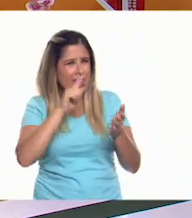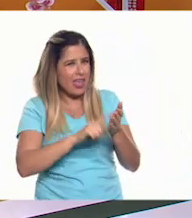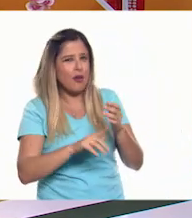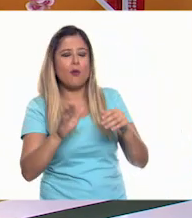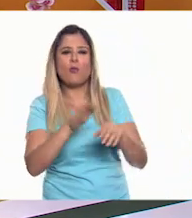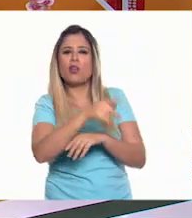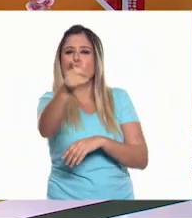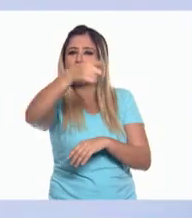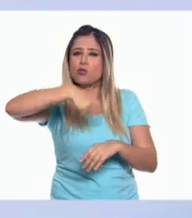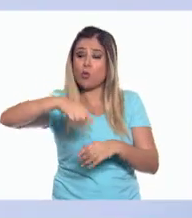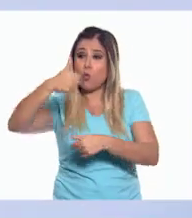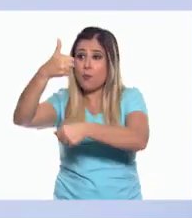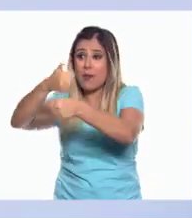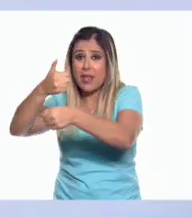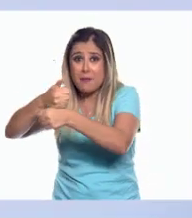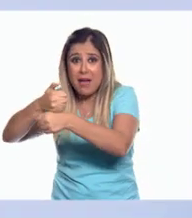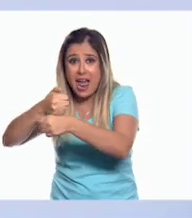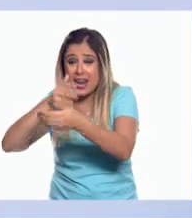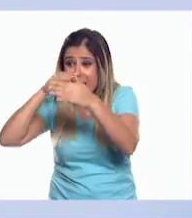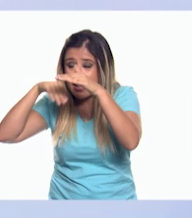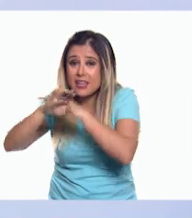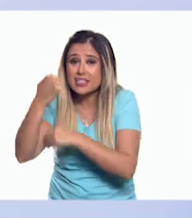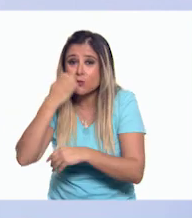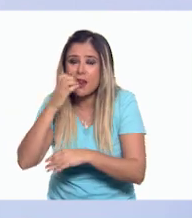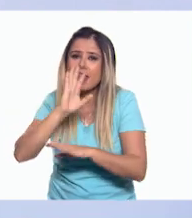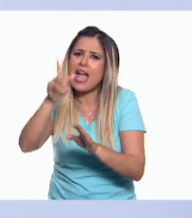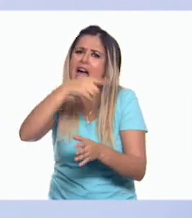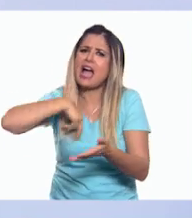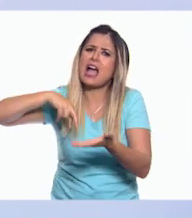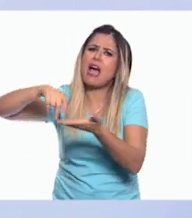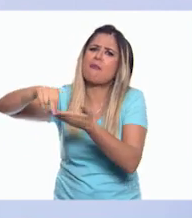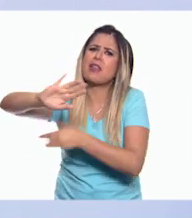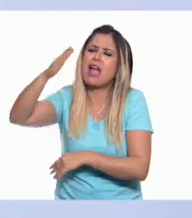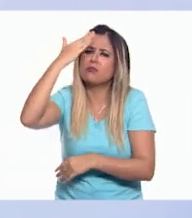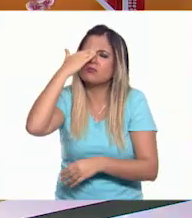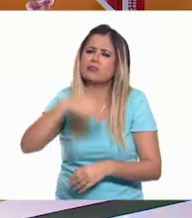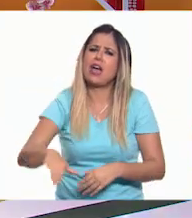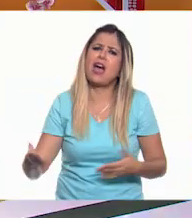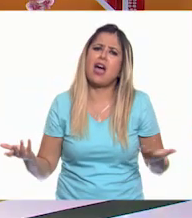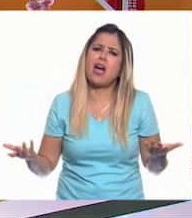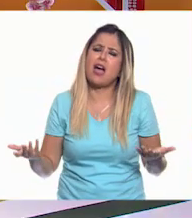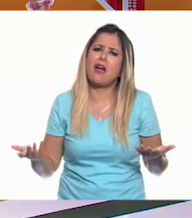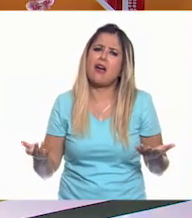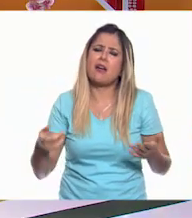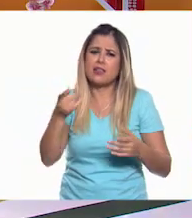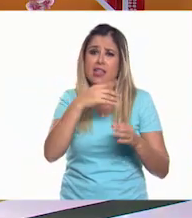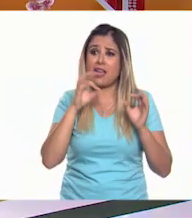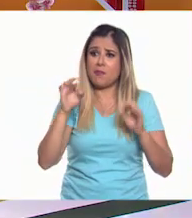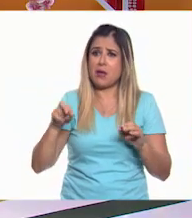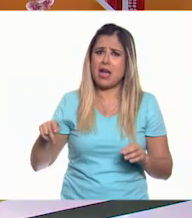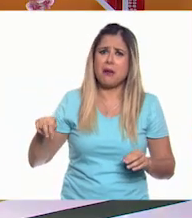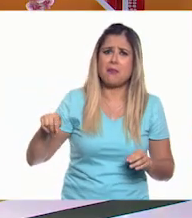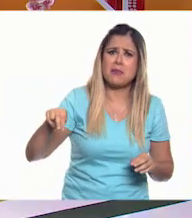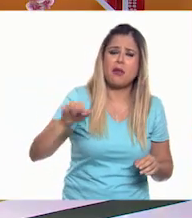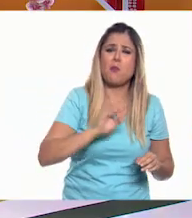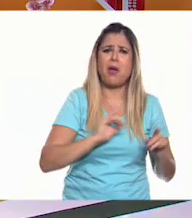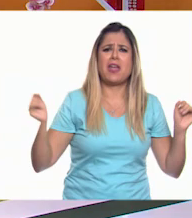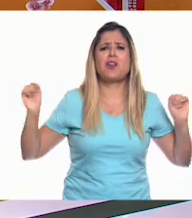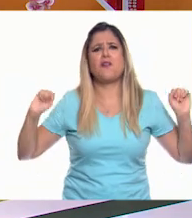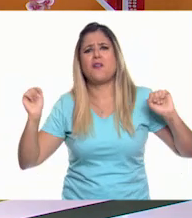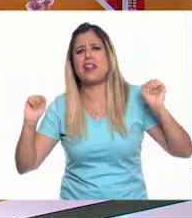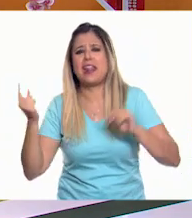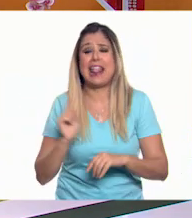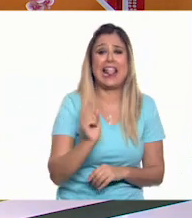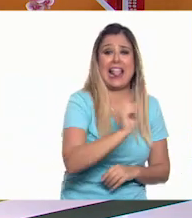cuando entramos a la primaria ya caminamos perfectamente. Ah, sí, es cierto. Es más, no solo caminamos perfectamente, sino que ya podemos hasta correr. Y